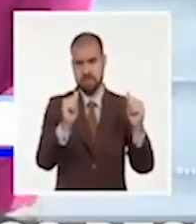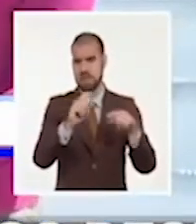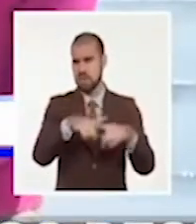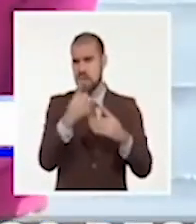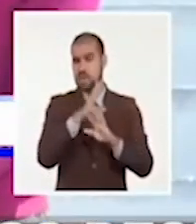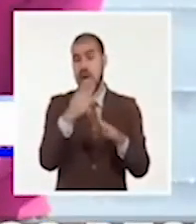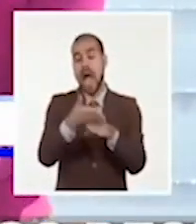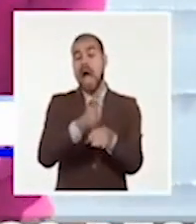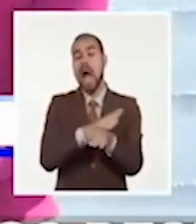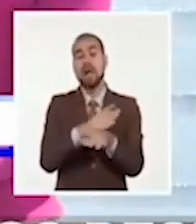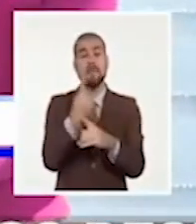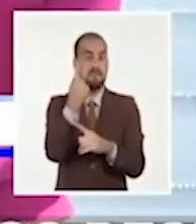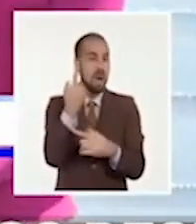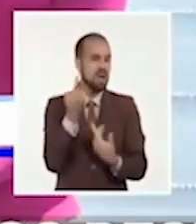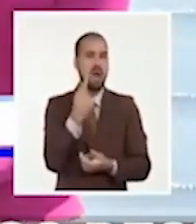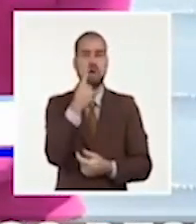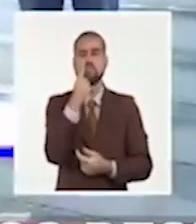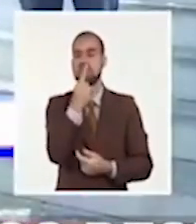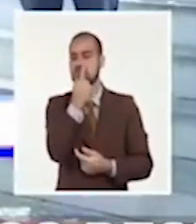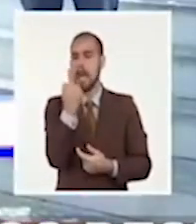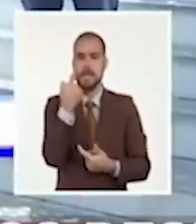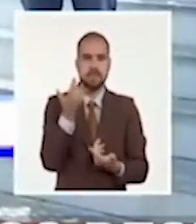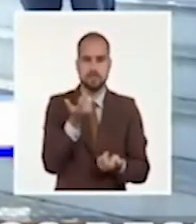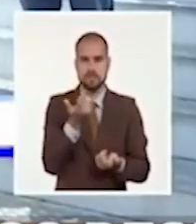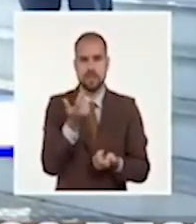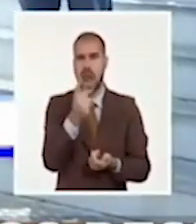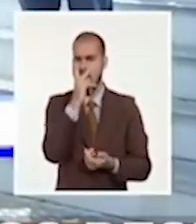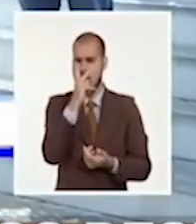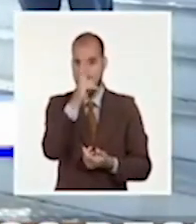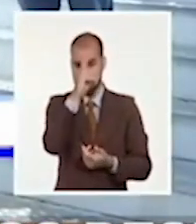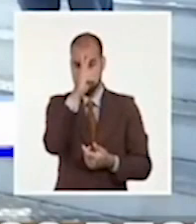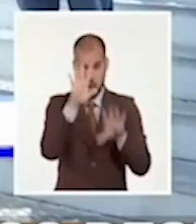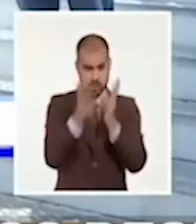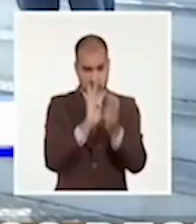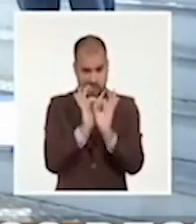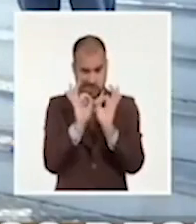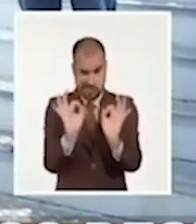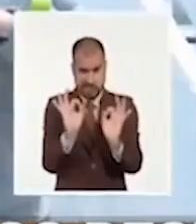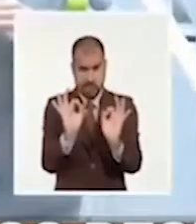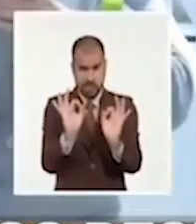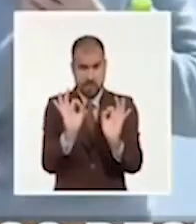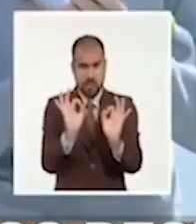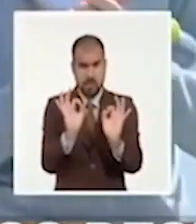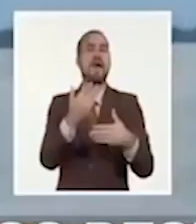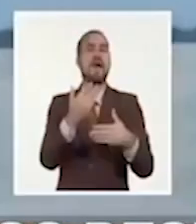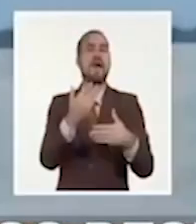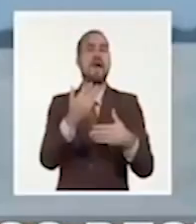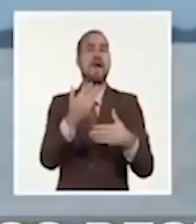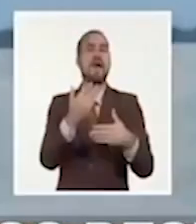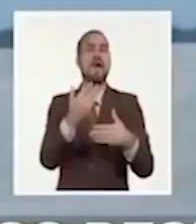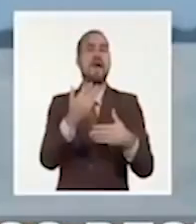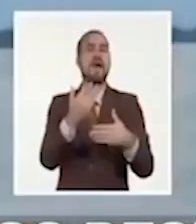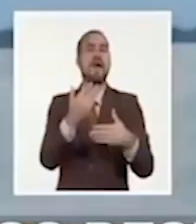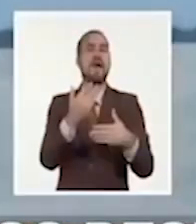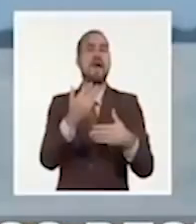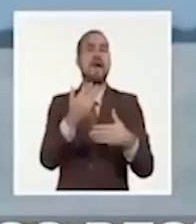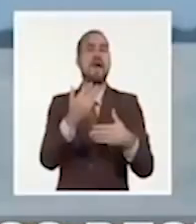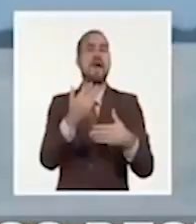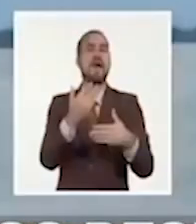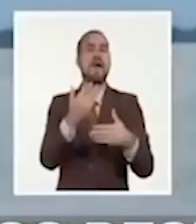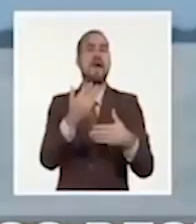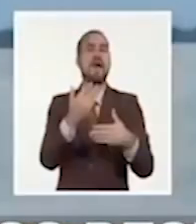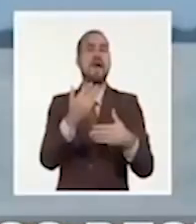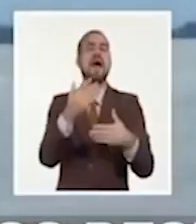personas. Le hemos dado cobertura aquí. Ustedes que están en México saben los operativos que se han hecho contra los cubanos y